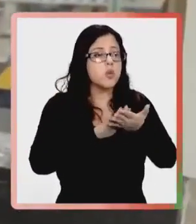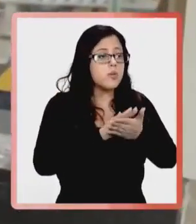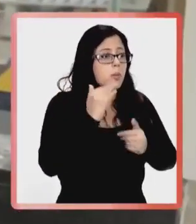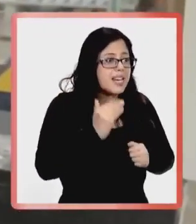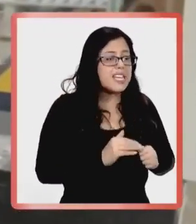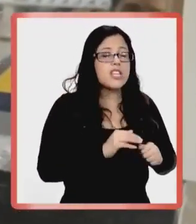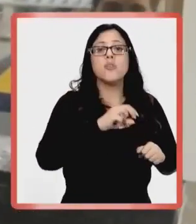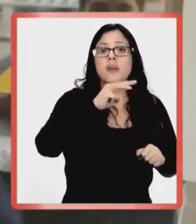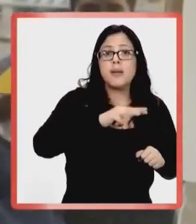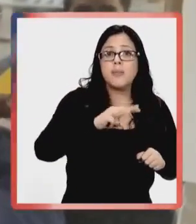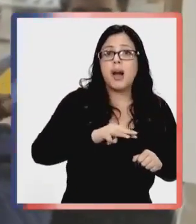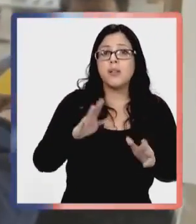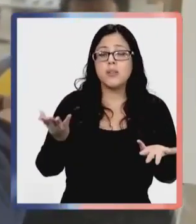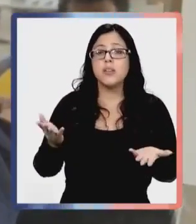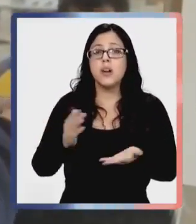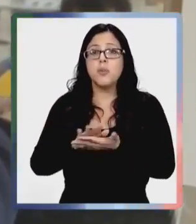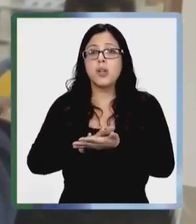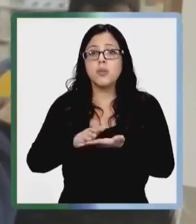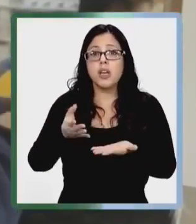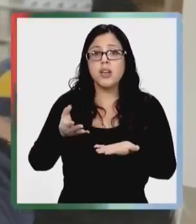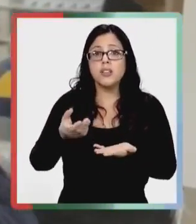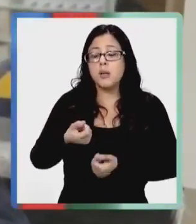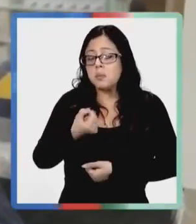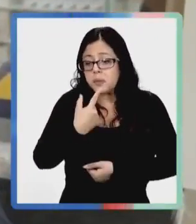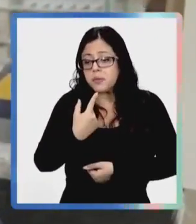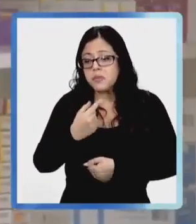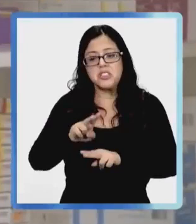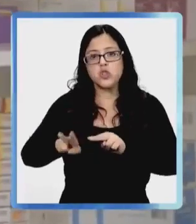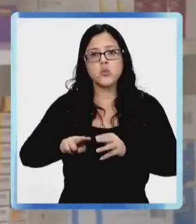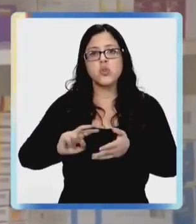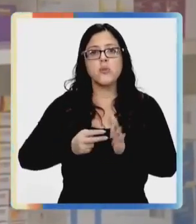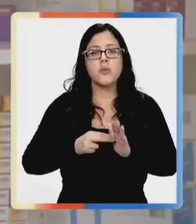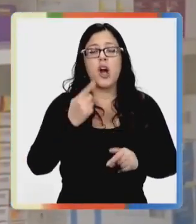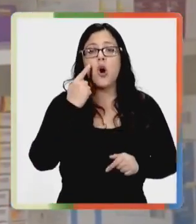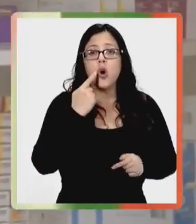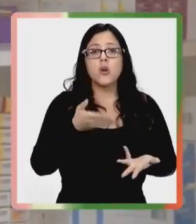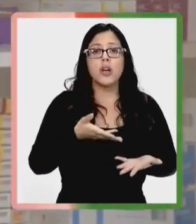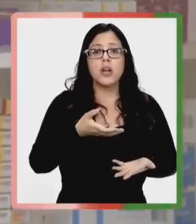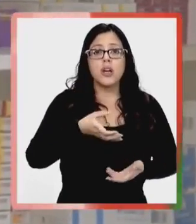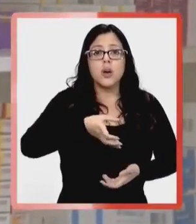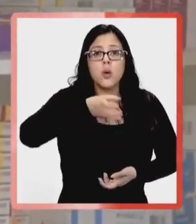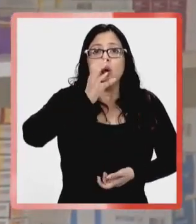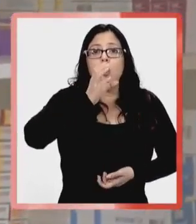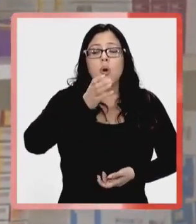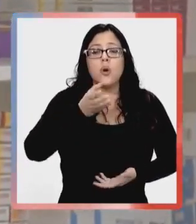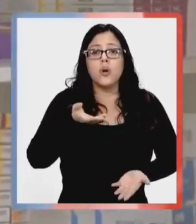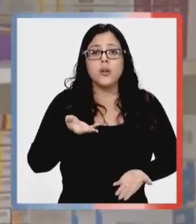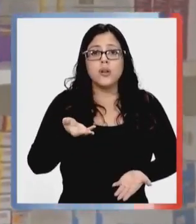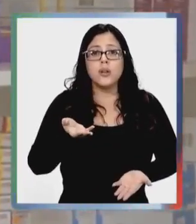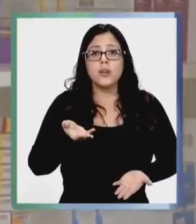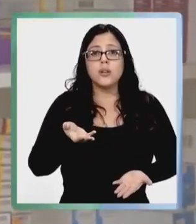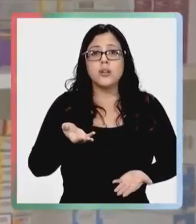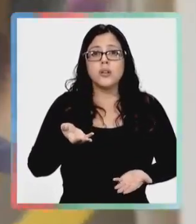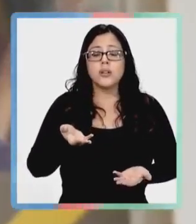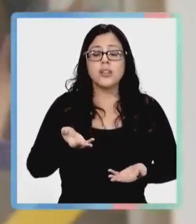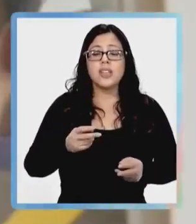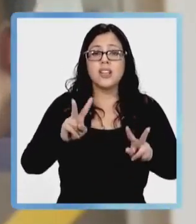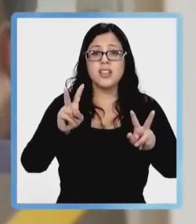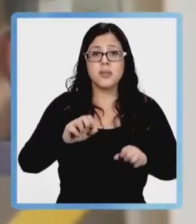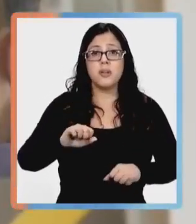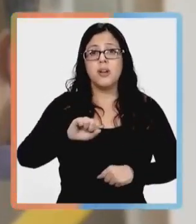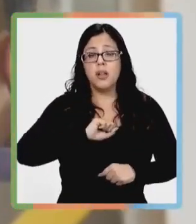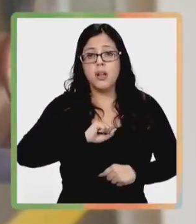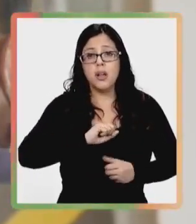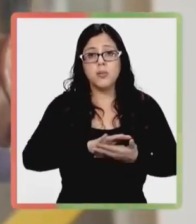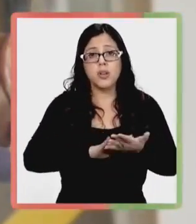mamá, porque al niño le dio antibiótico y le solucionó el problema. Segundo, buena hidratación, no se trata de intoxicarlos con agua, pero si